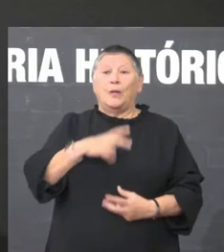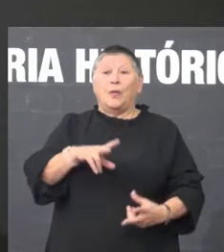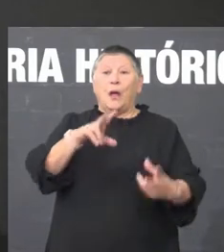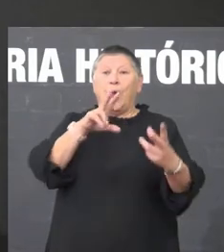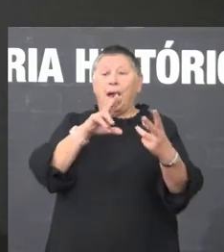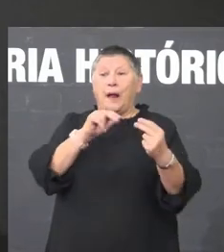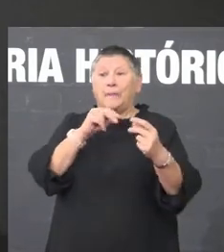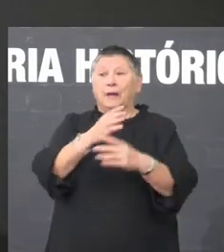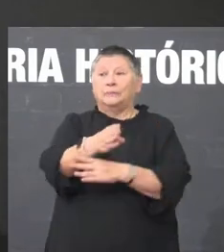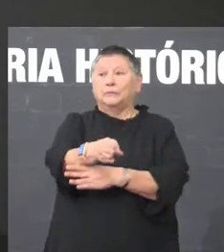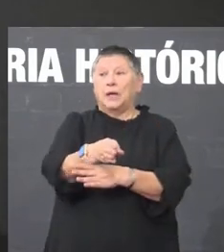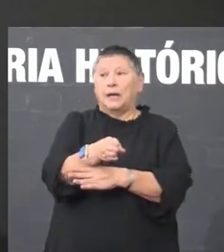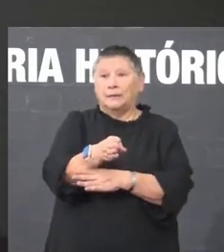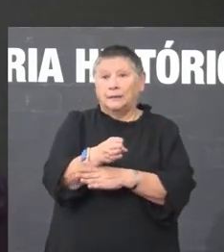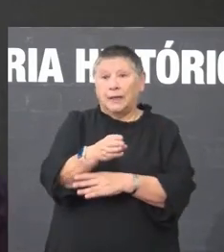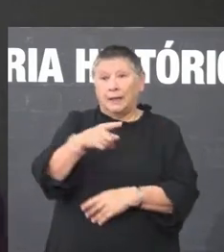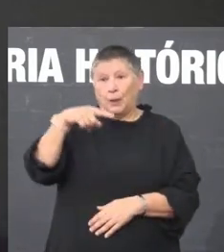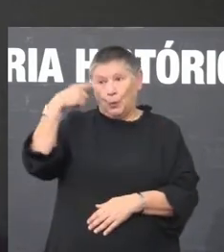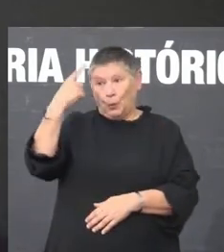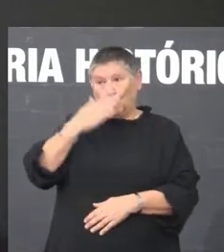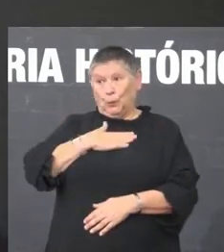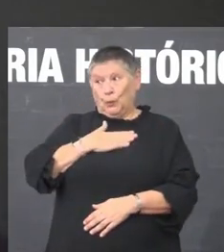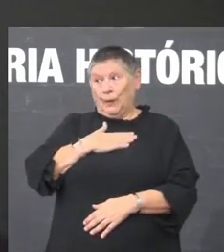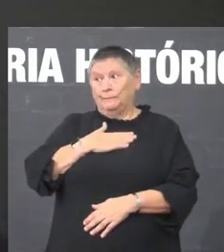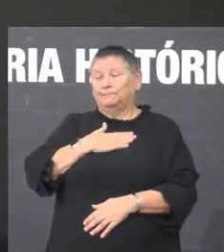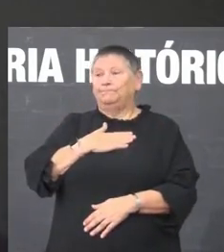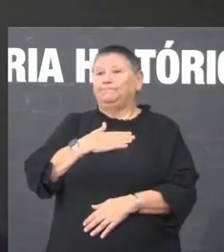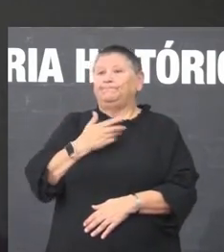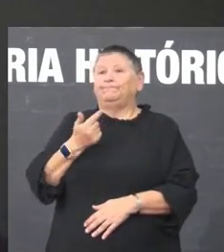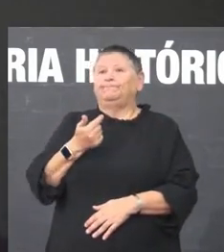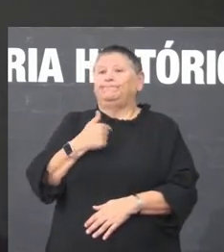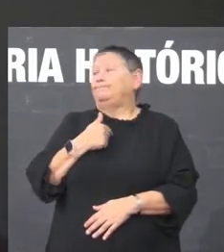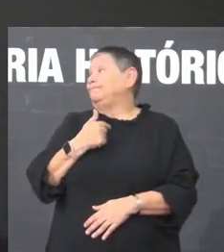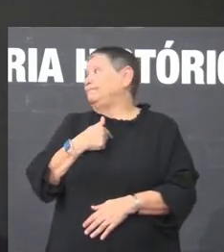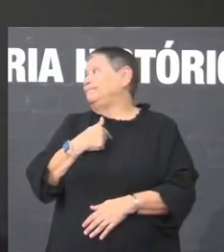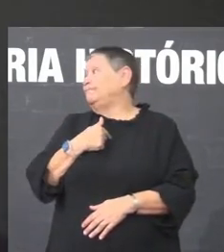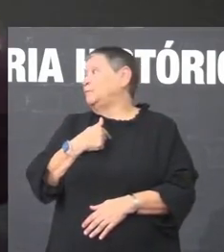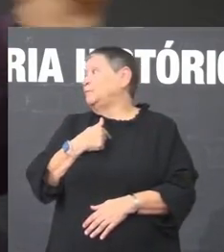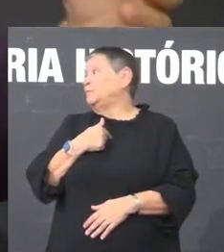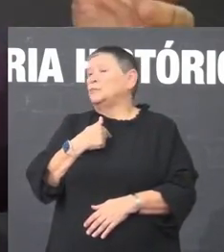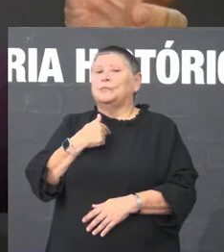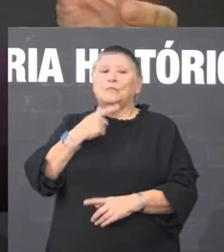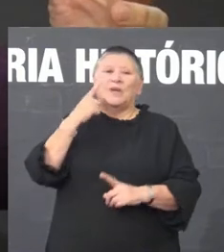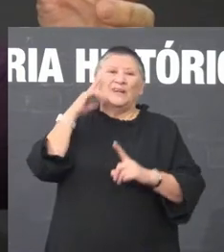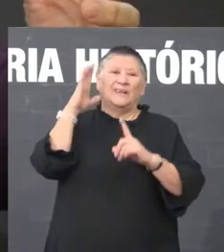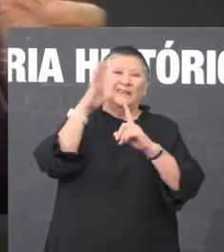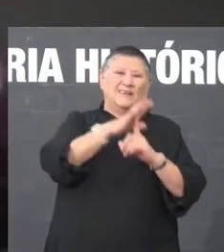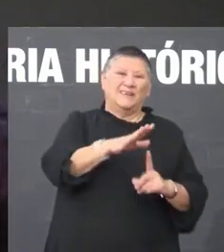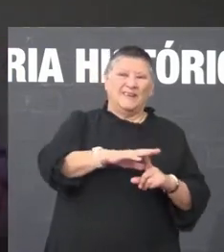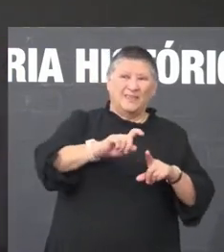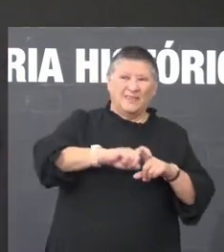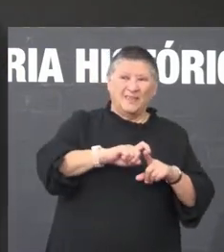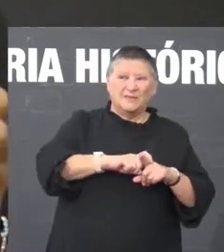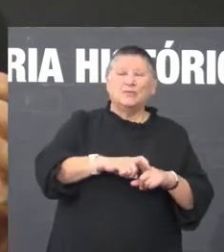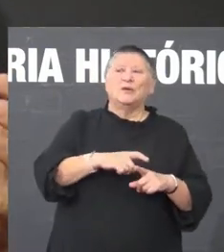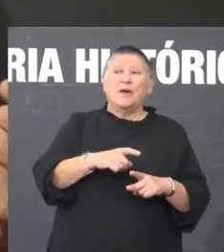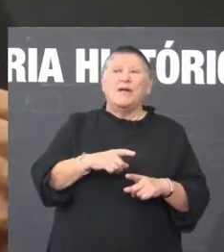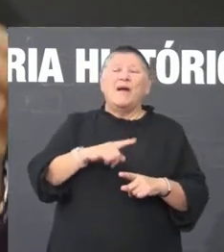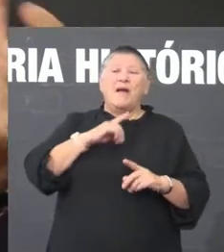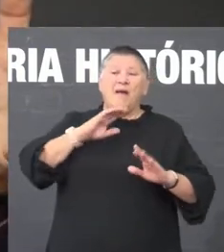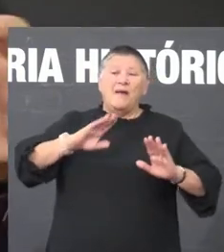de ataques a nuestra cultura, yo, claro, bien, el franquismo lo exacerbó, pero es que a finales del